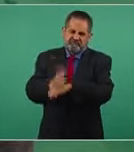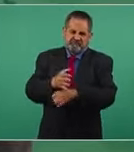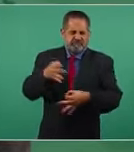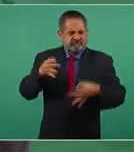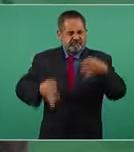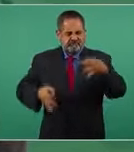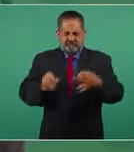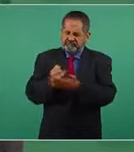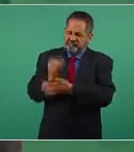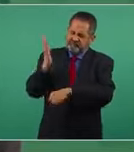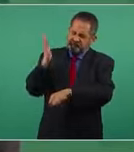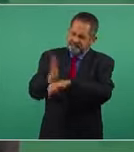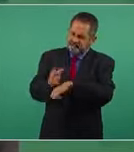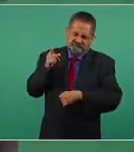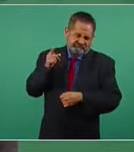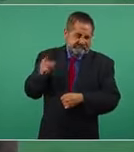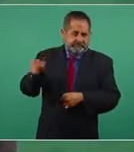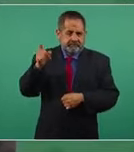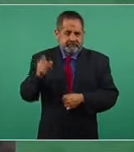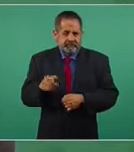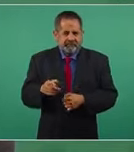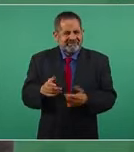¿Eso está mal?